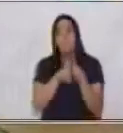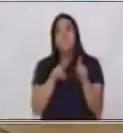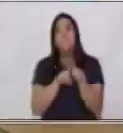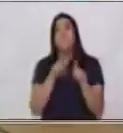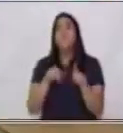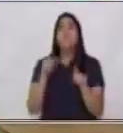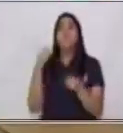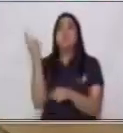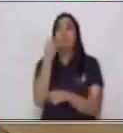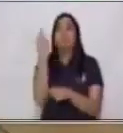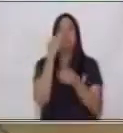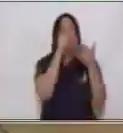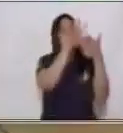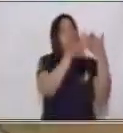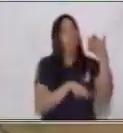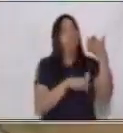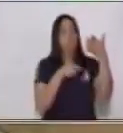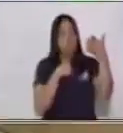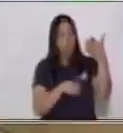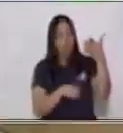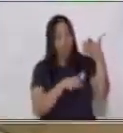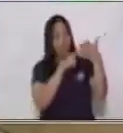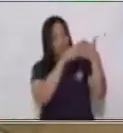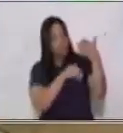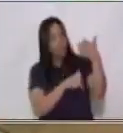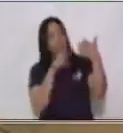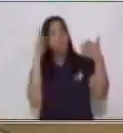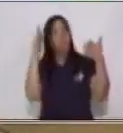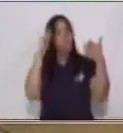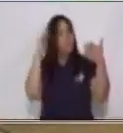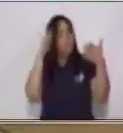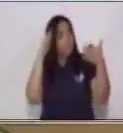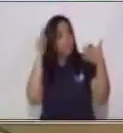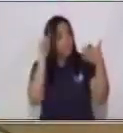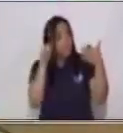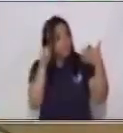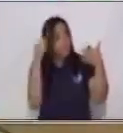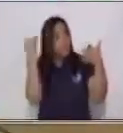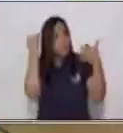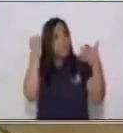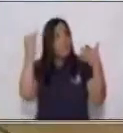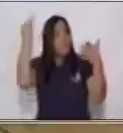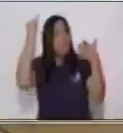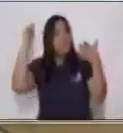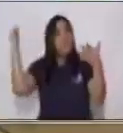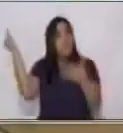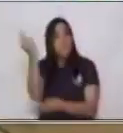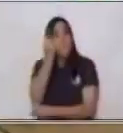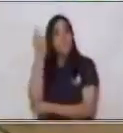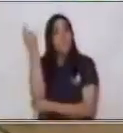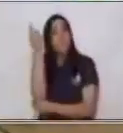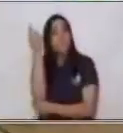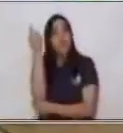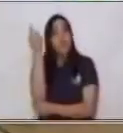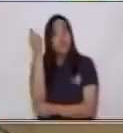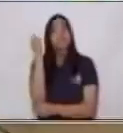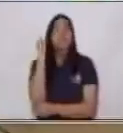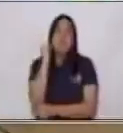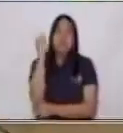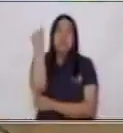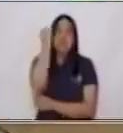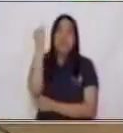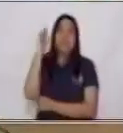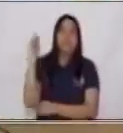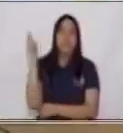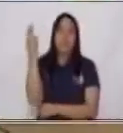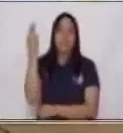más importante de un texto. Entonces acá es importante que recuerdes ideas principales, ideas secundarias y lo que